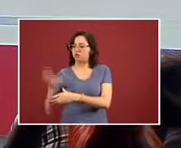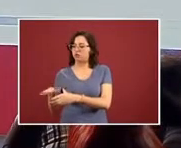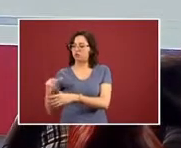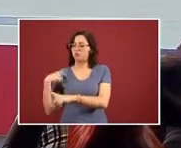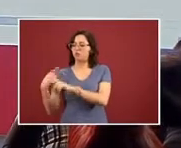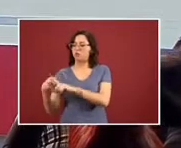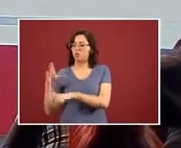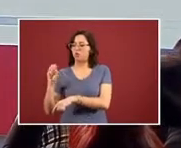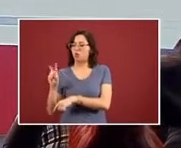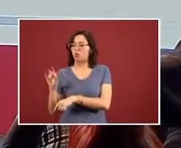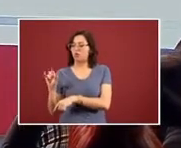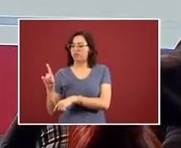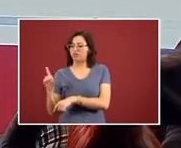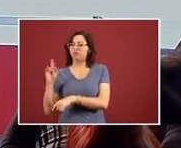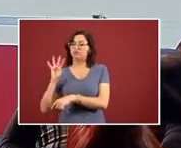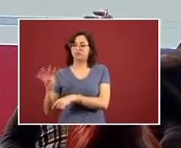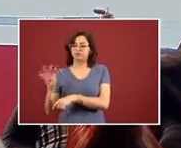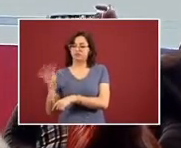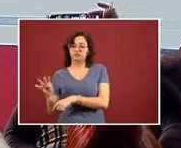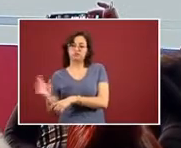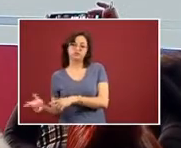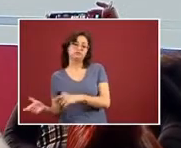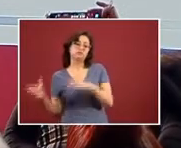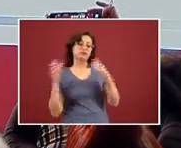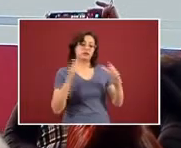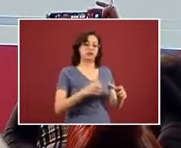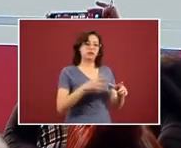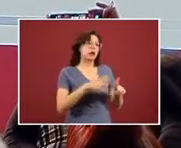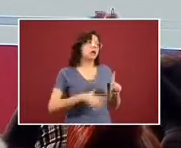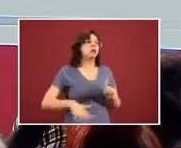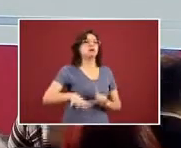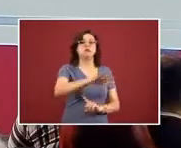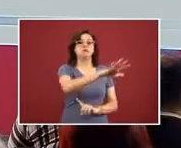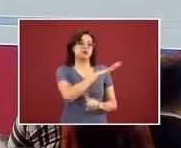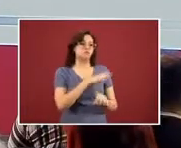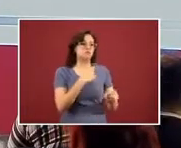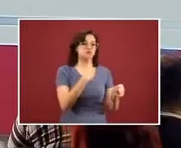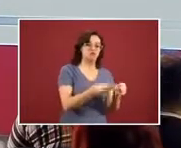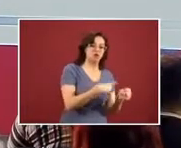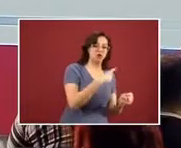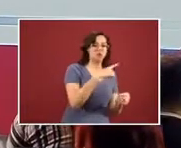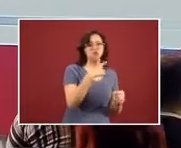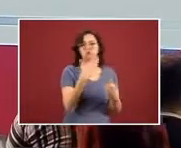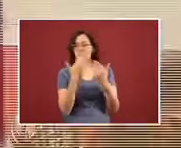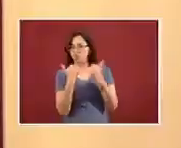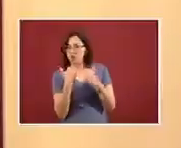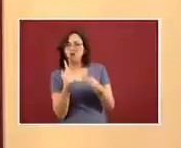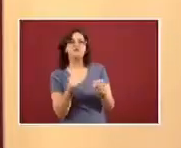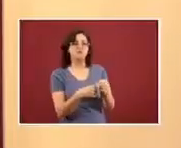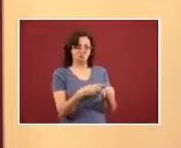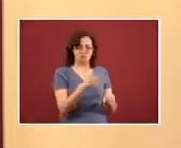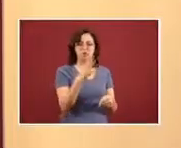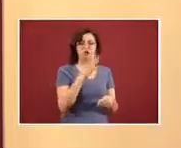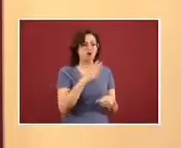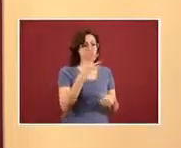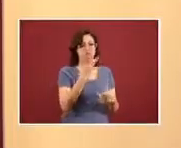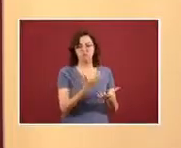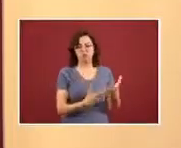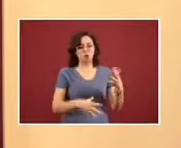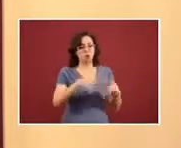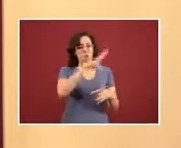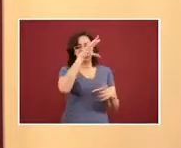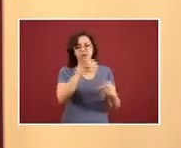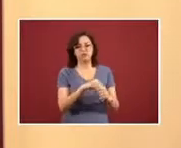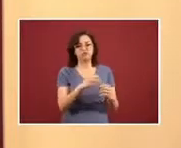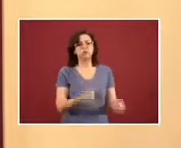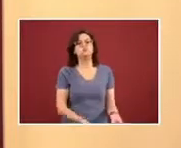como comentábamos, podríamos ver grandes diferencias más allá de la concentración o cantidad de defunciones que en su